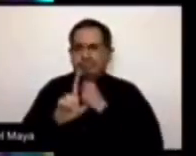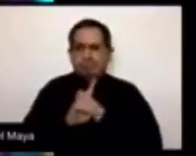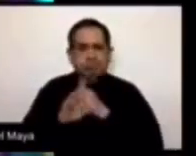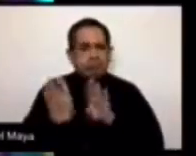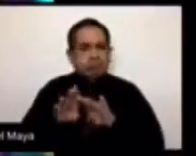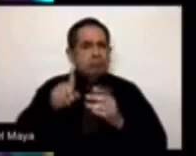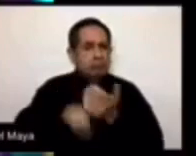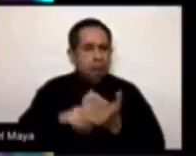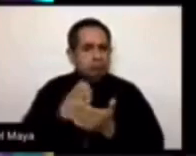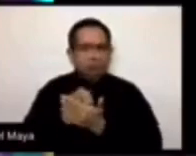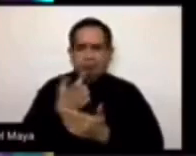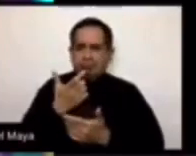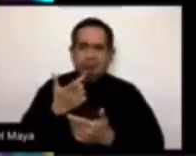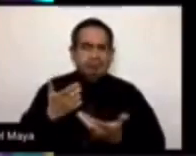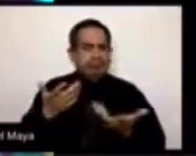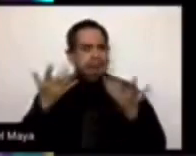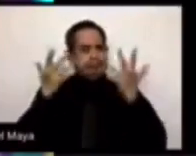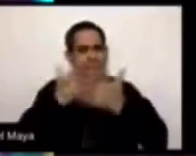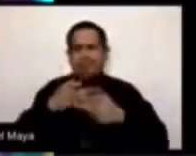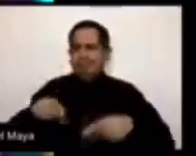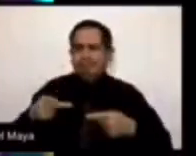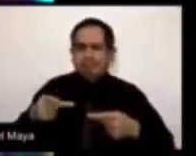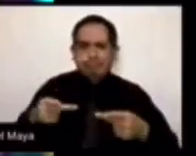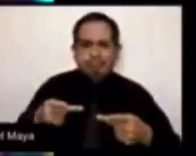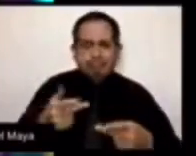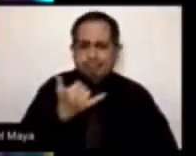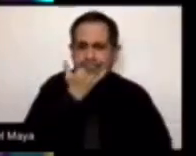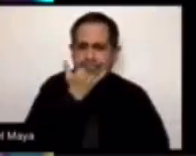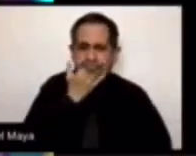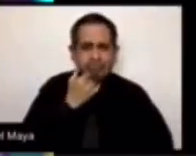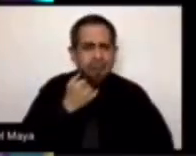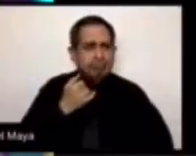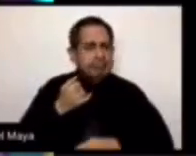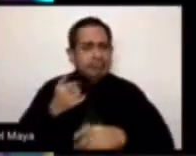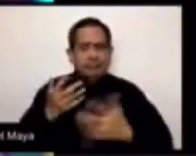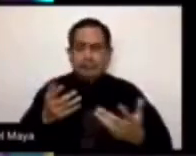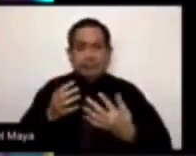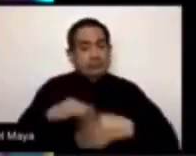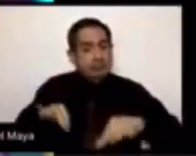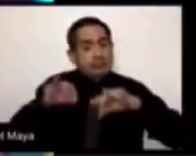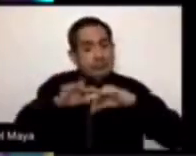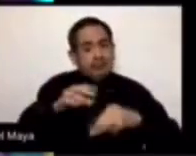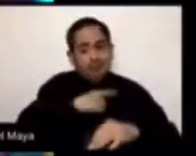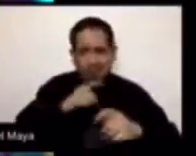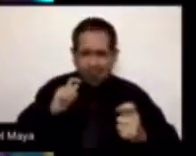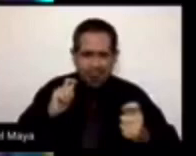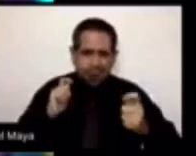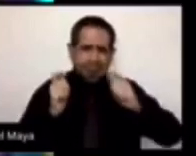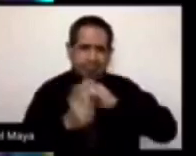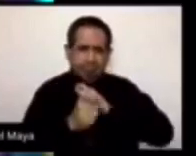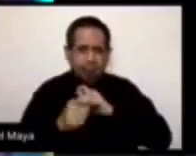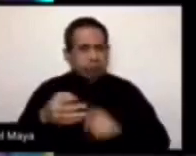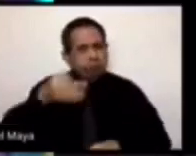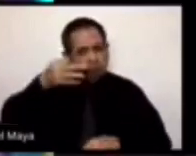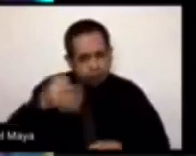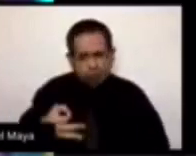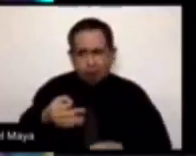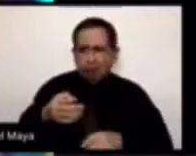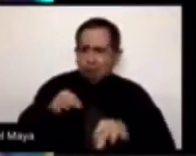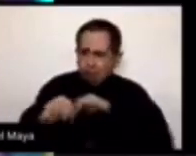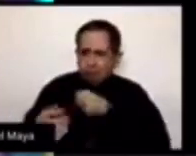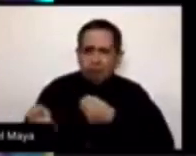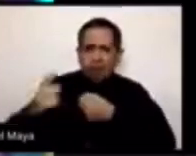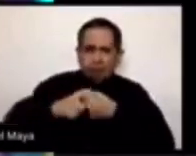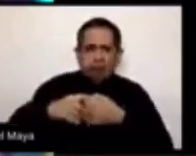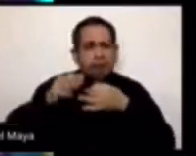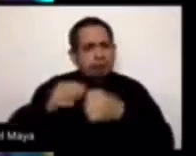informal. Se ha evidenciado la vital importancia de transitar a la formalidad laboral con un marco jurídico